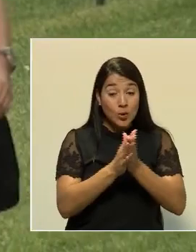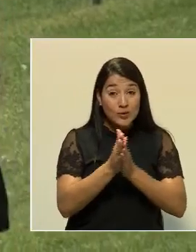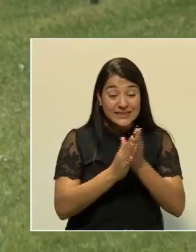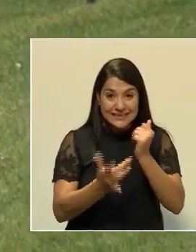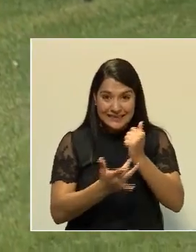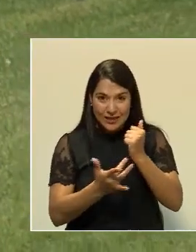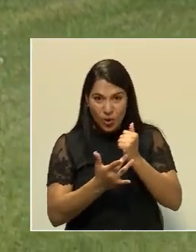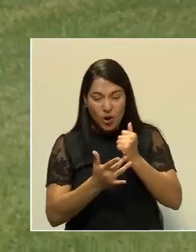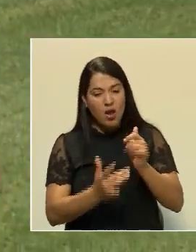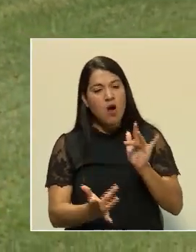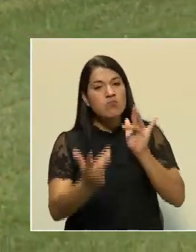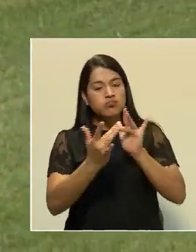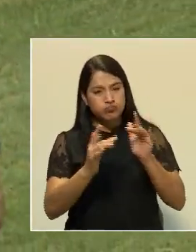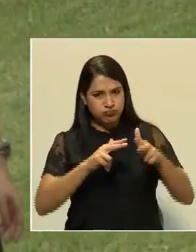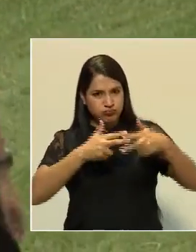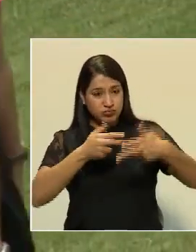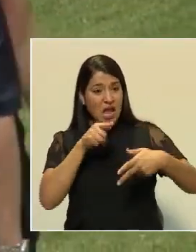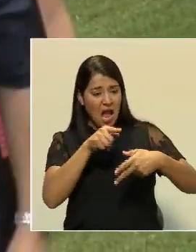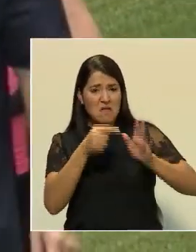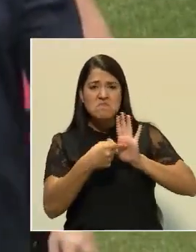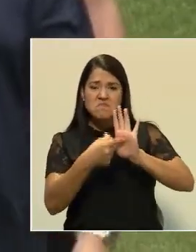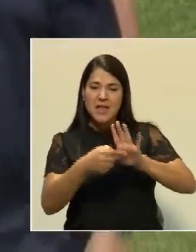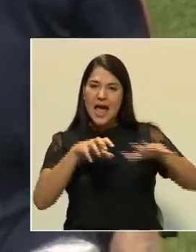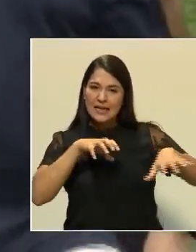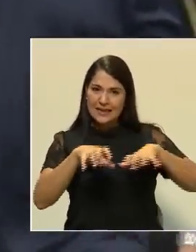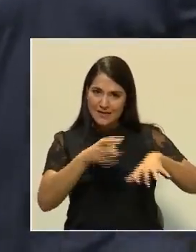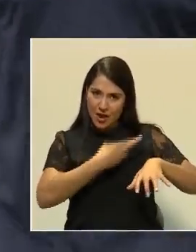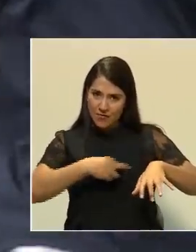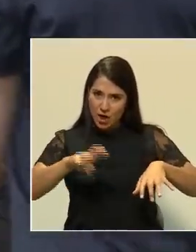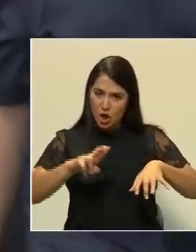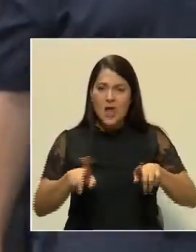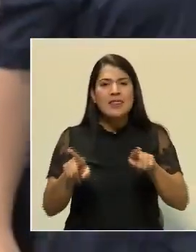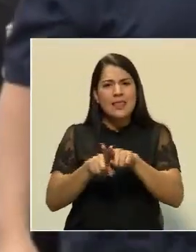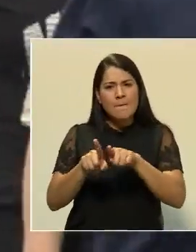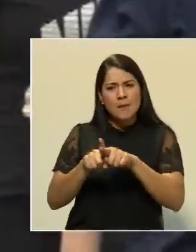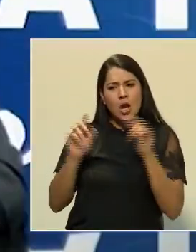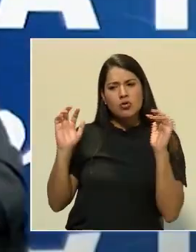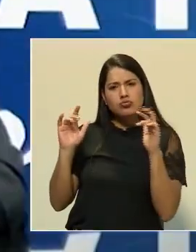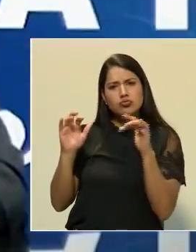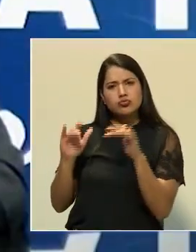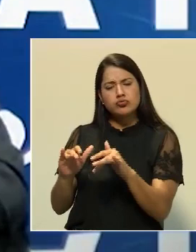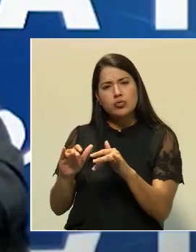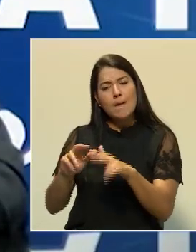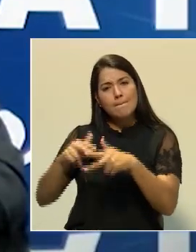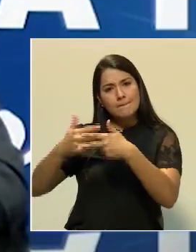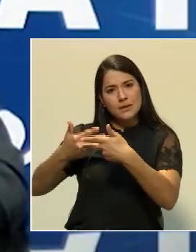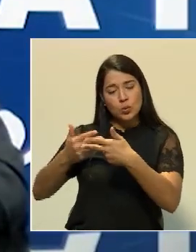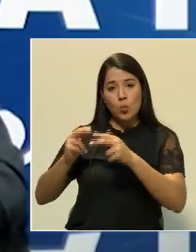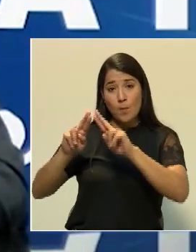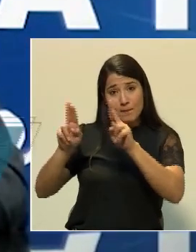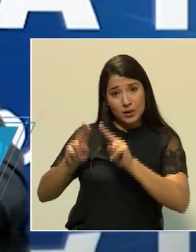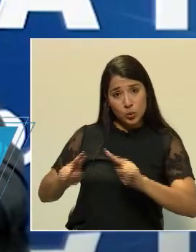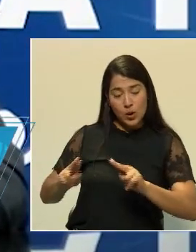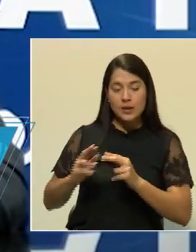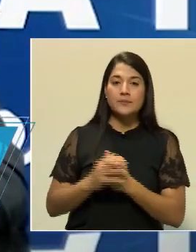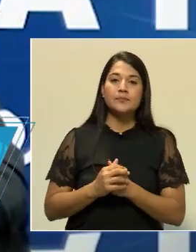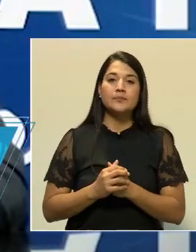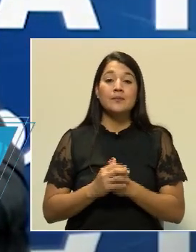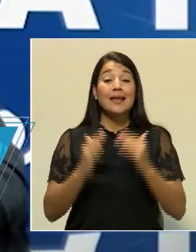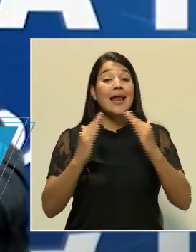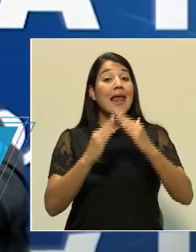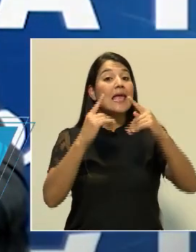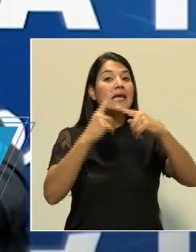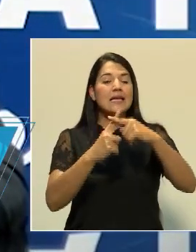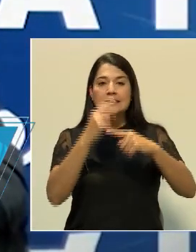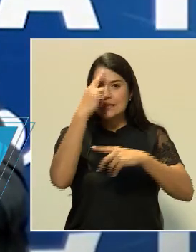las principales actividades religiosas. También está disponible la romería virtual. La basílica estará cerrada durante estos